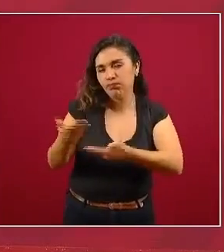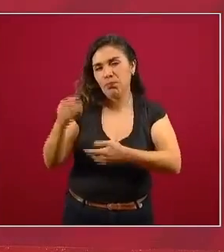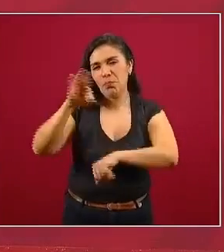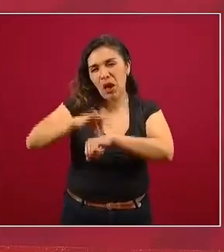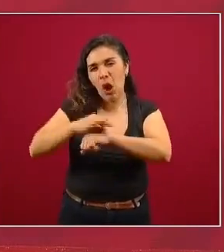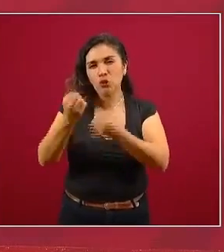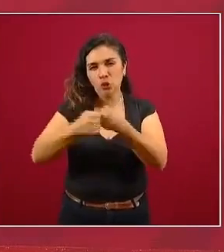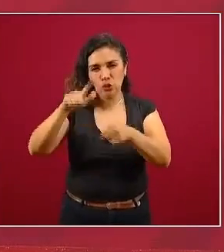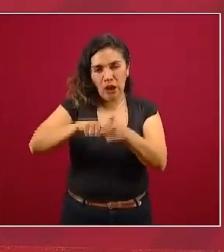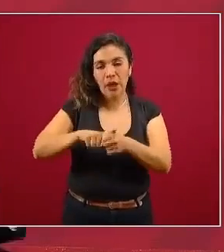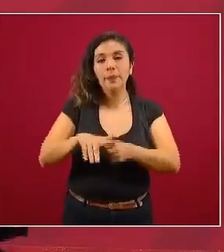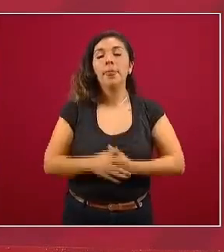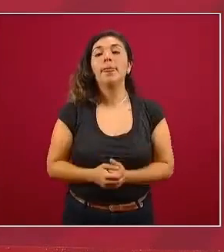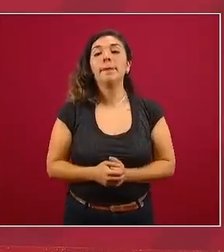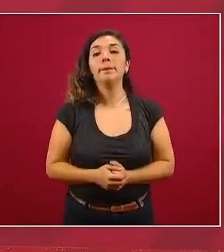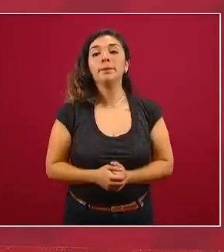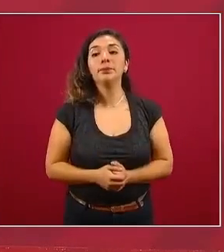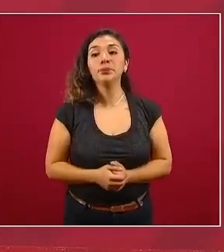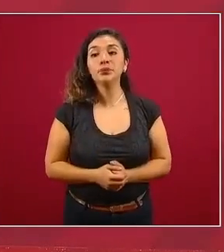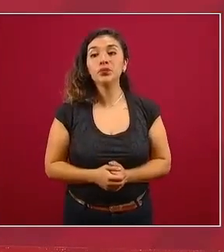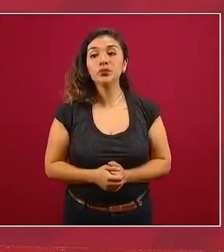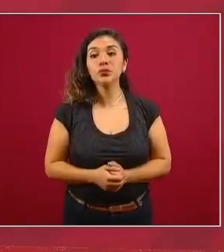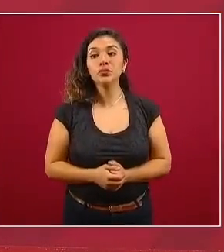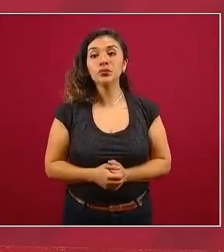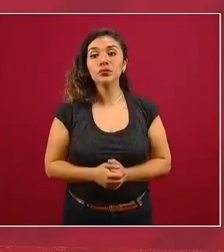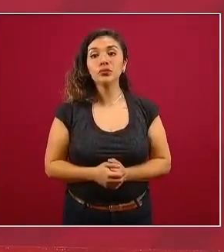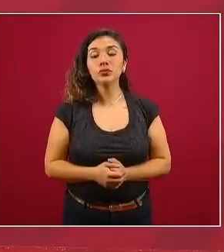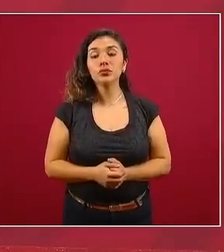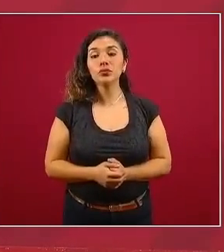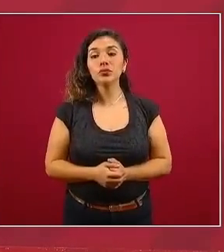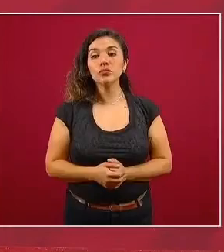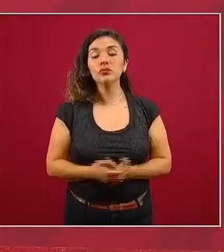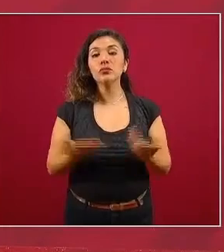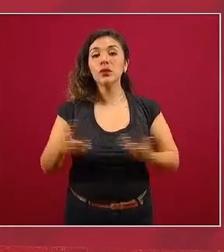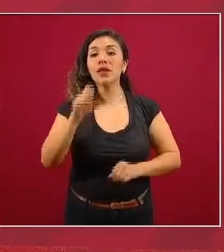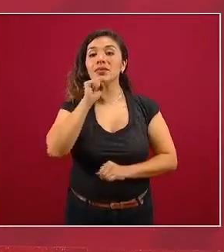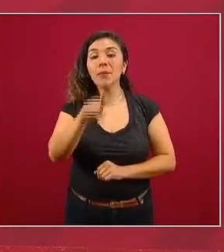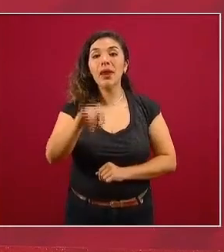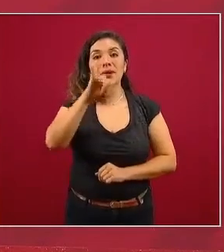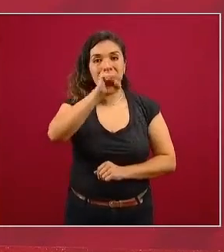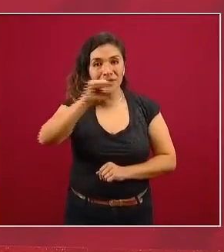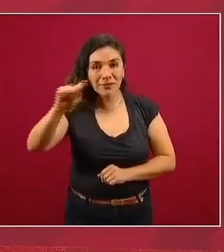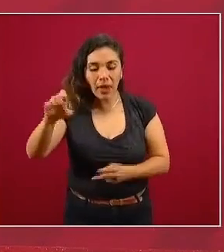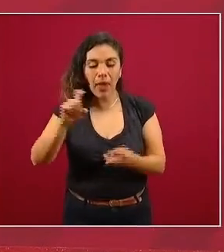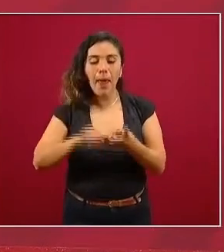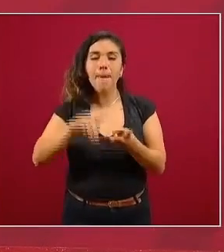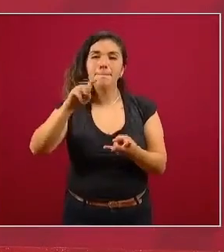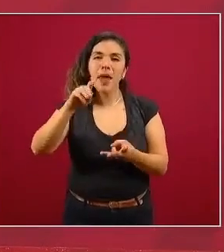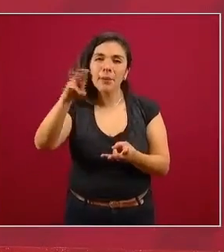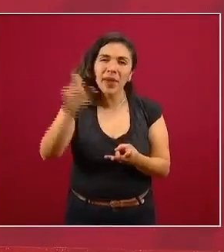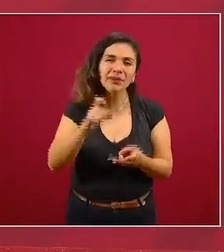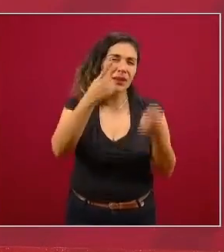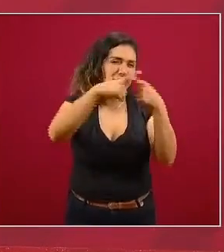sociales, sociales y económicas están acá. También